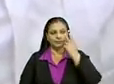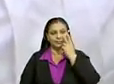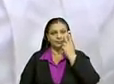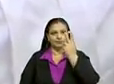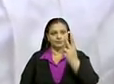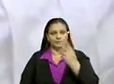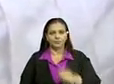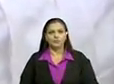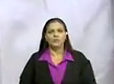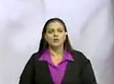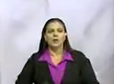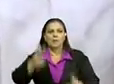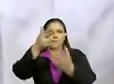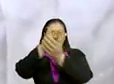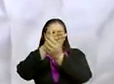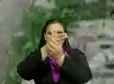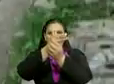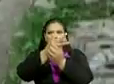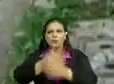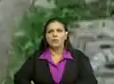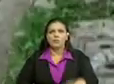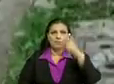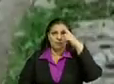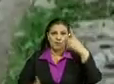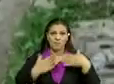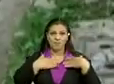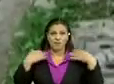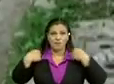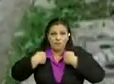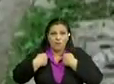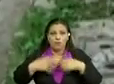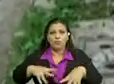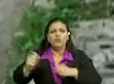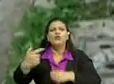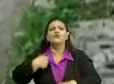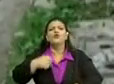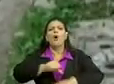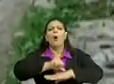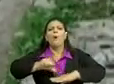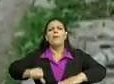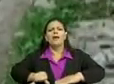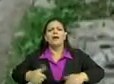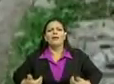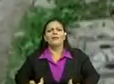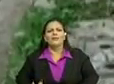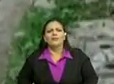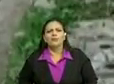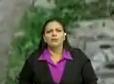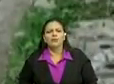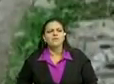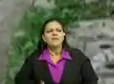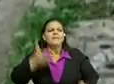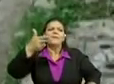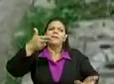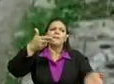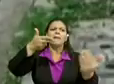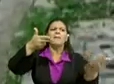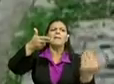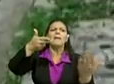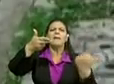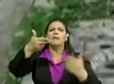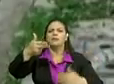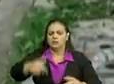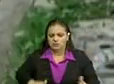me apuntaron. Yo pensaba que me iban a robar el bolso, pero en el estado que yo estoy operado. Ellos me dijeron, dame lo que tenga.